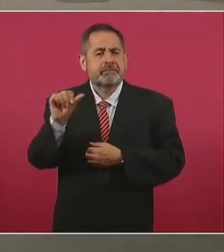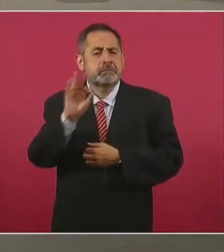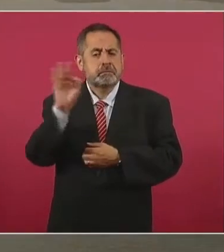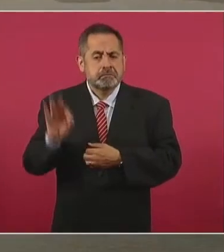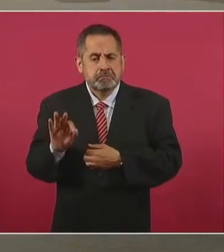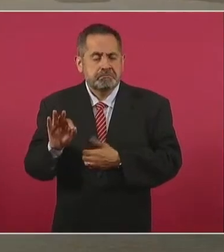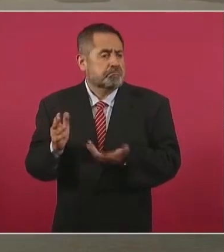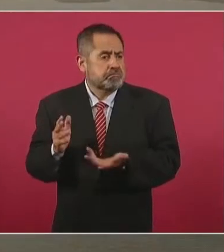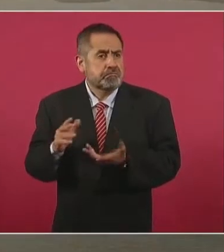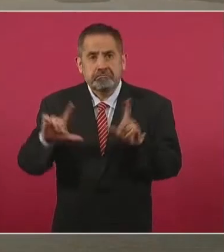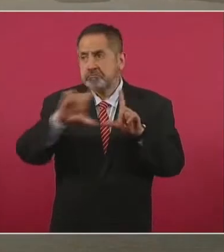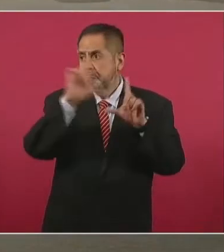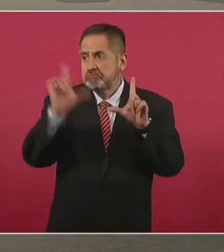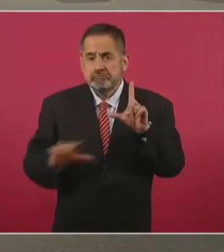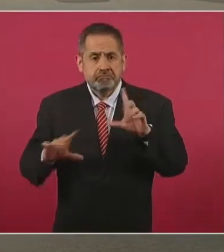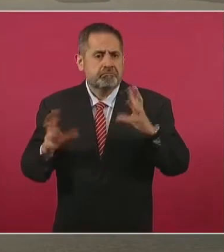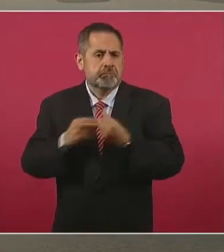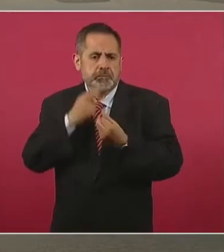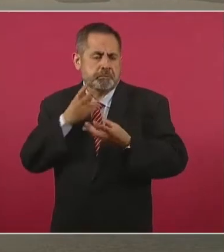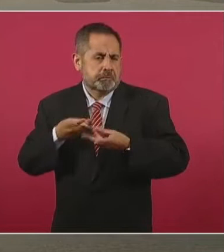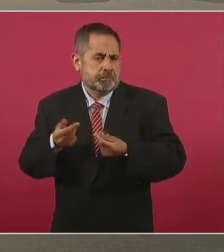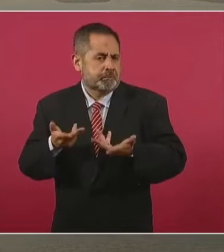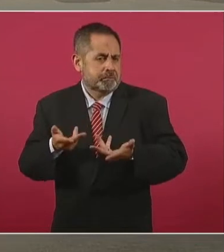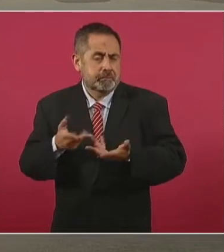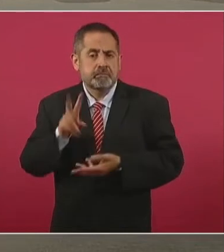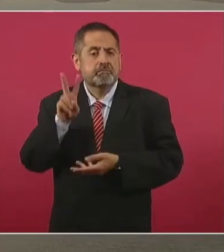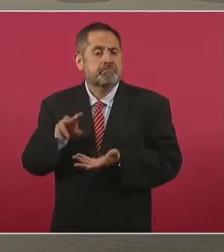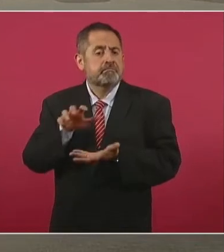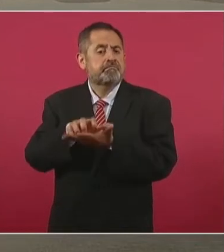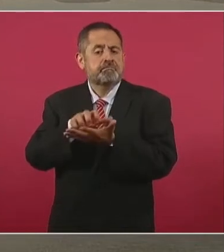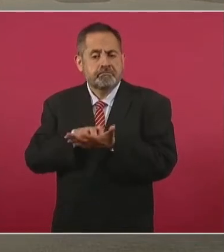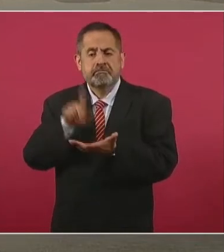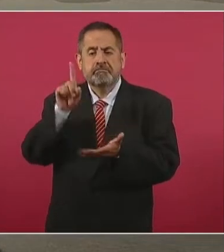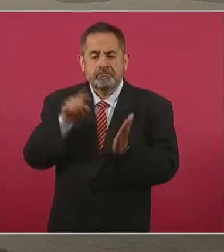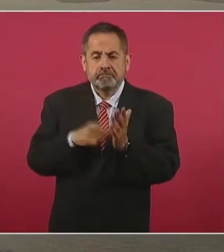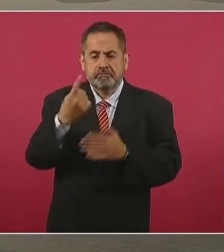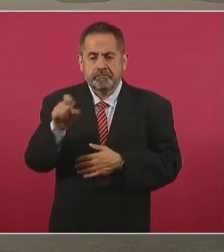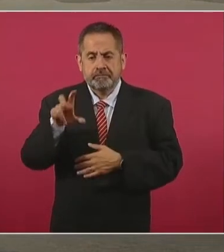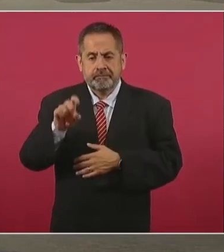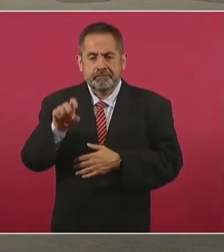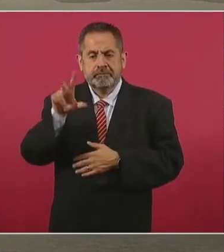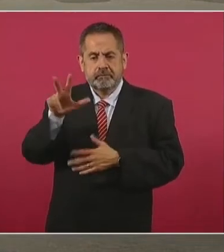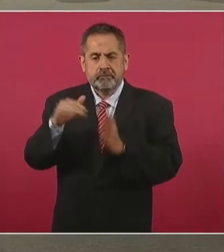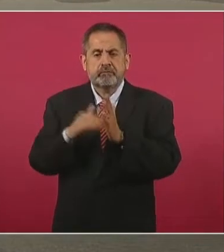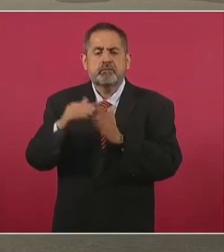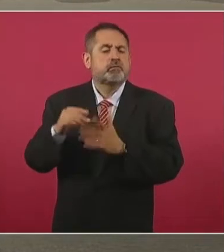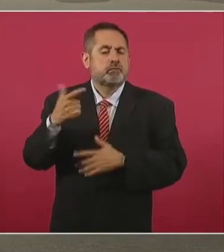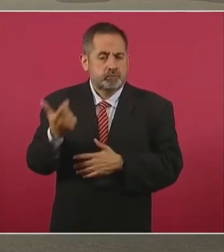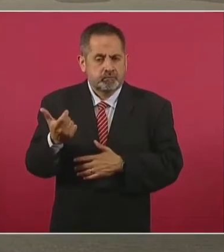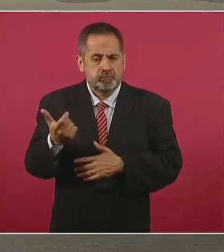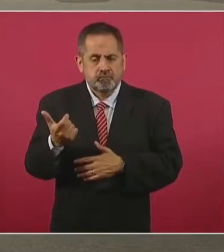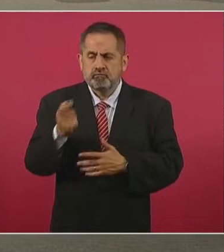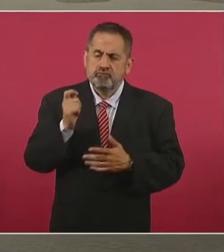0.16% del consumo nacional y un ahorro económico de 1.138 millones de pesos,